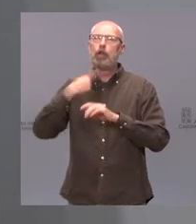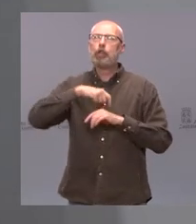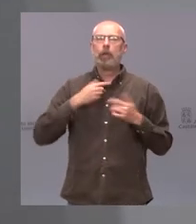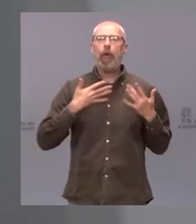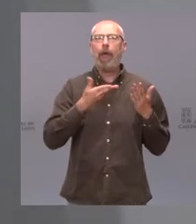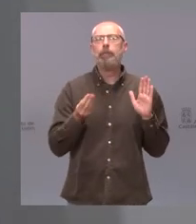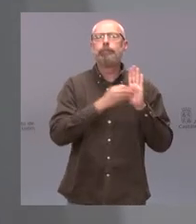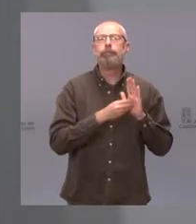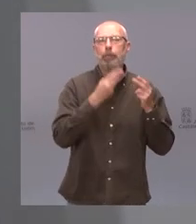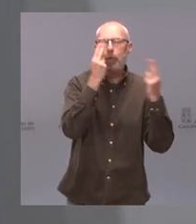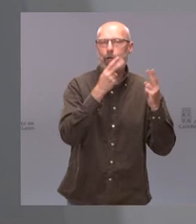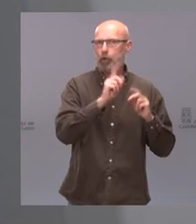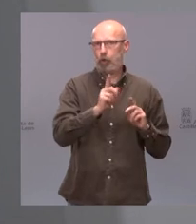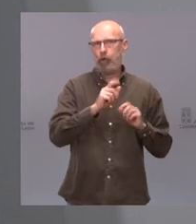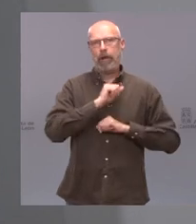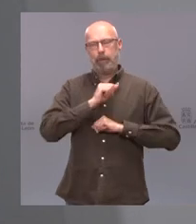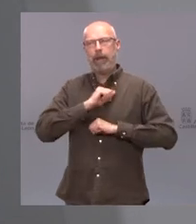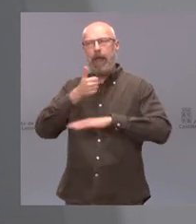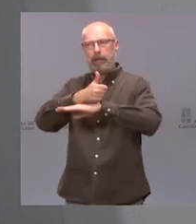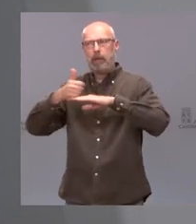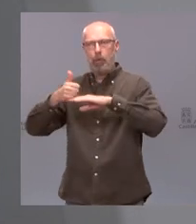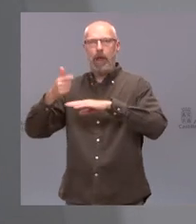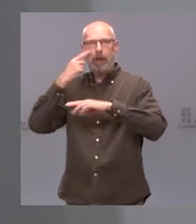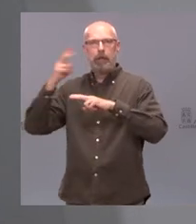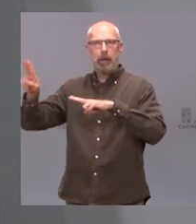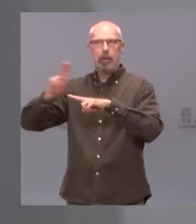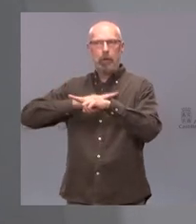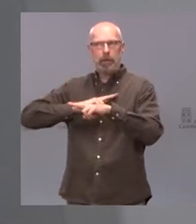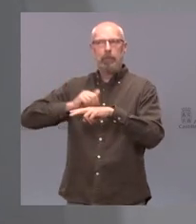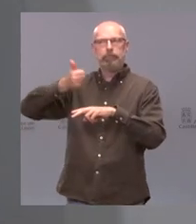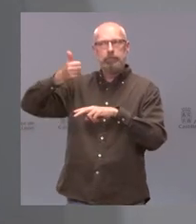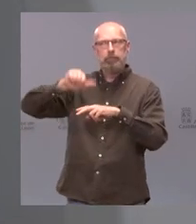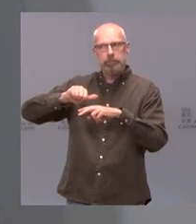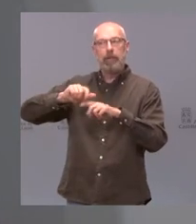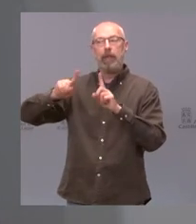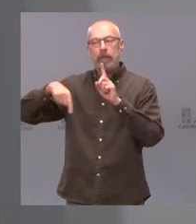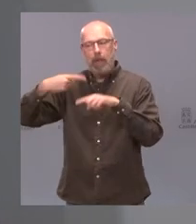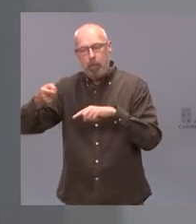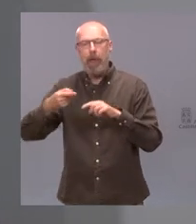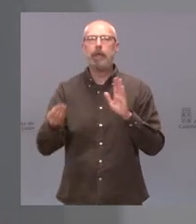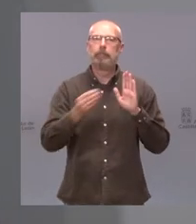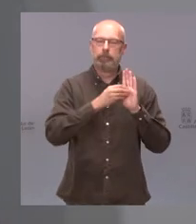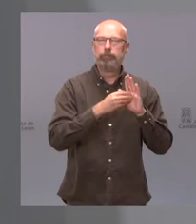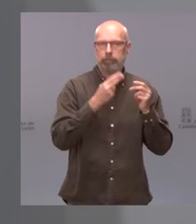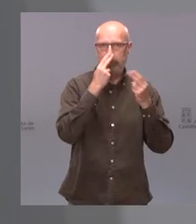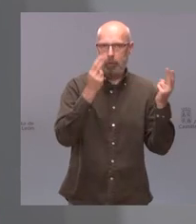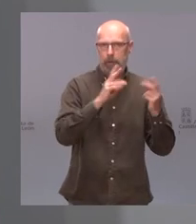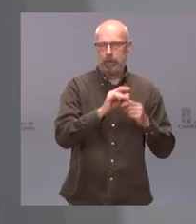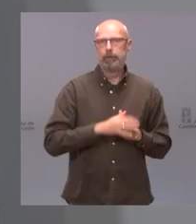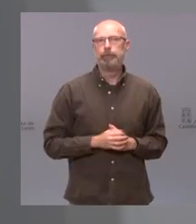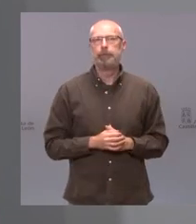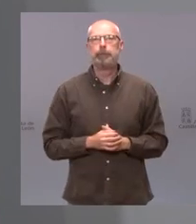limitación sin tener la autorización o la ratificación por parte del Tribunal Superior de